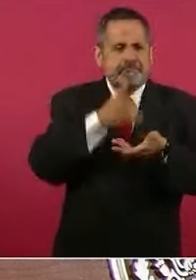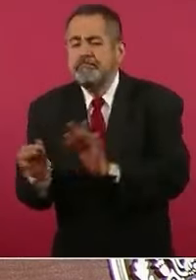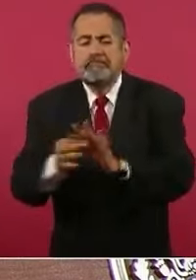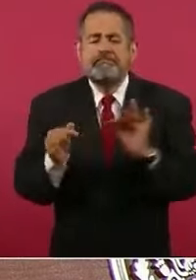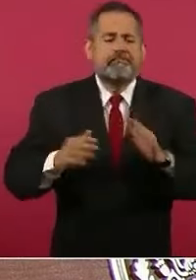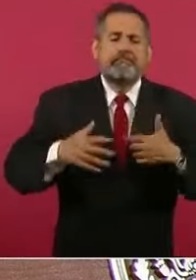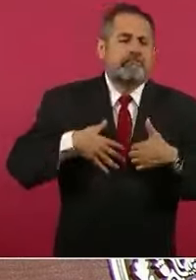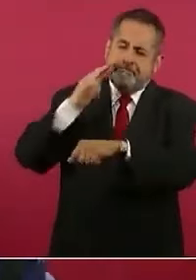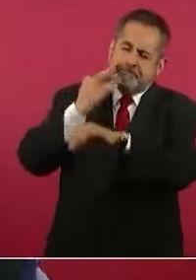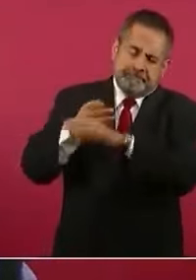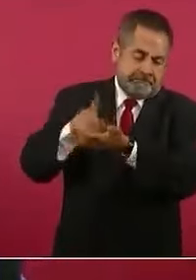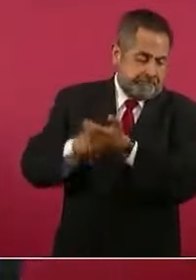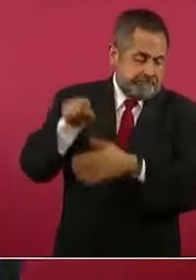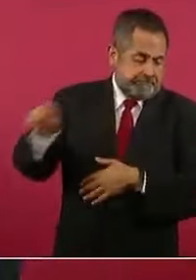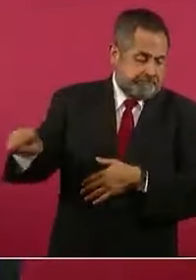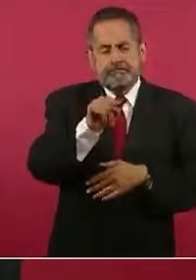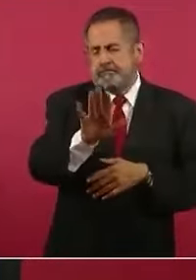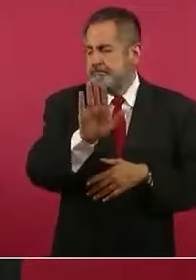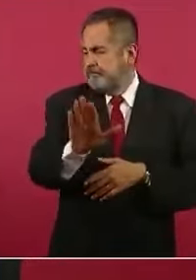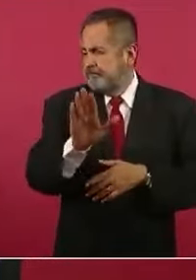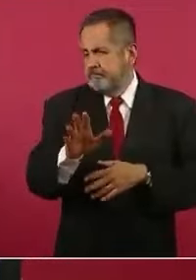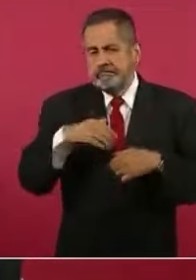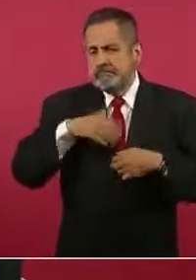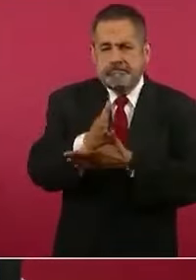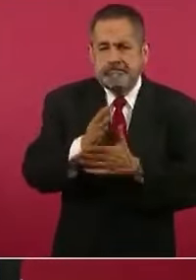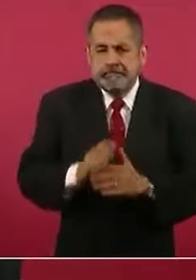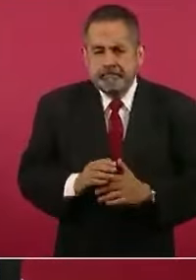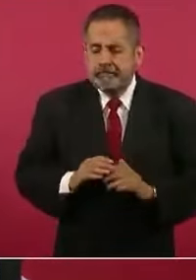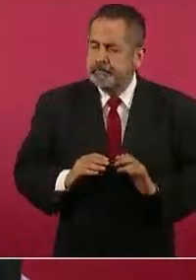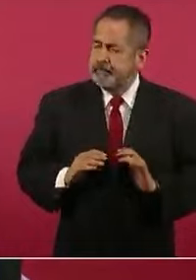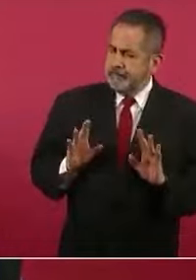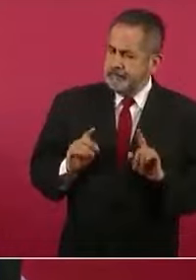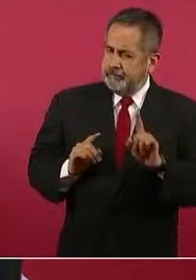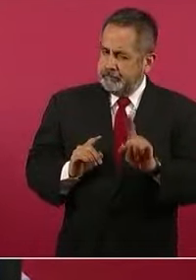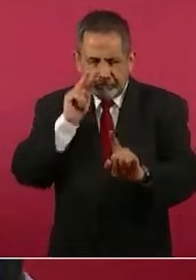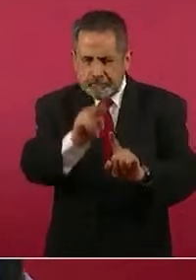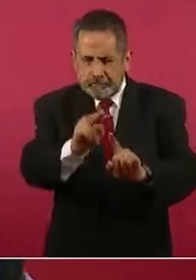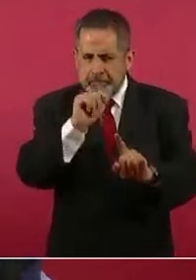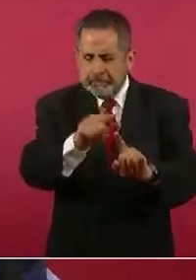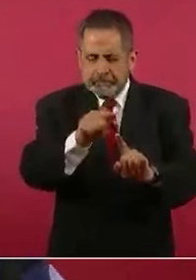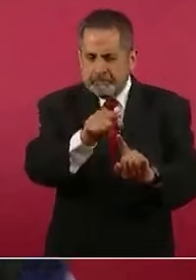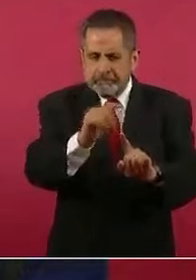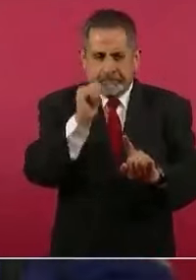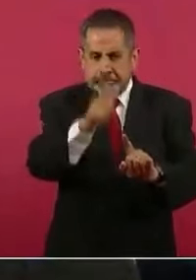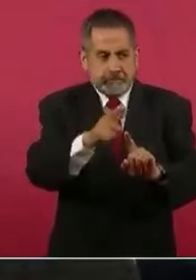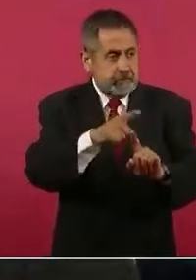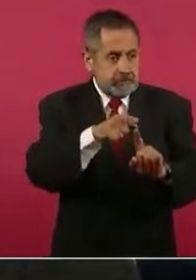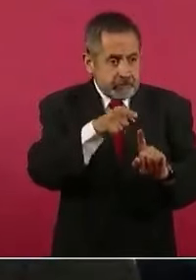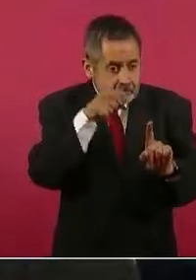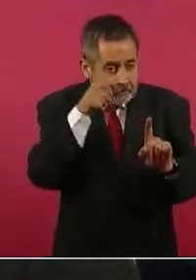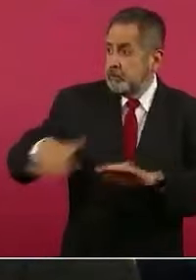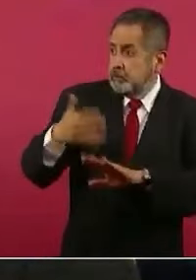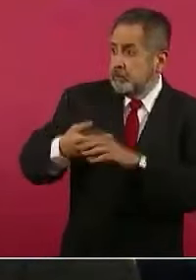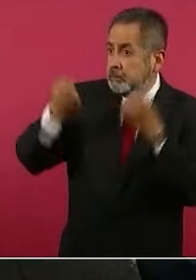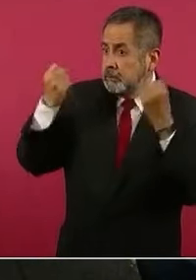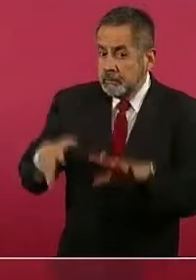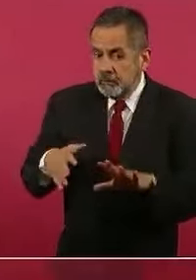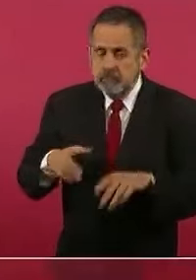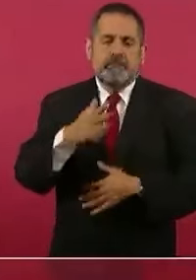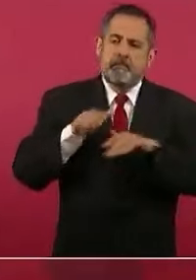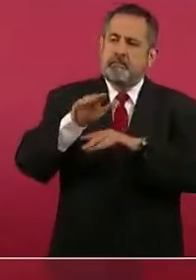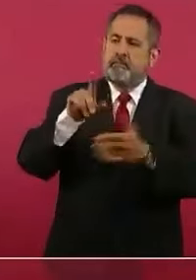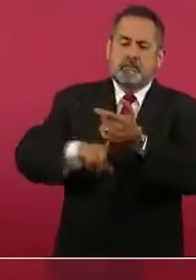cuestiones que corresponden al Poder Judicial solo cuando se trata de asuntos que afectan a la población y son